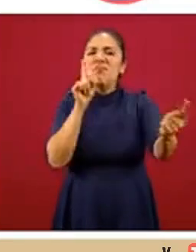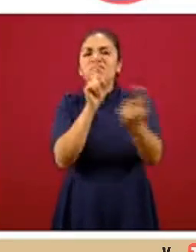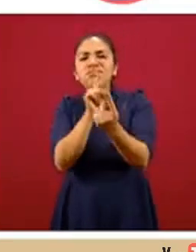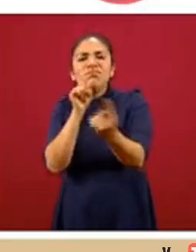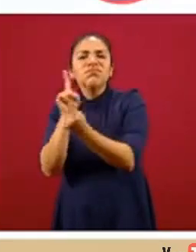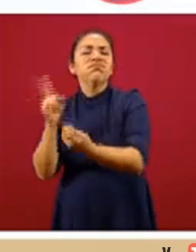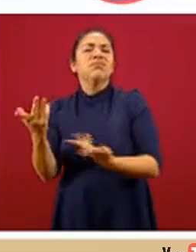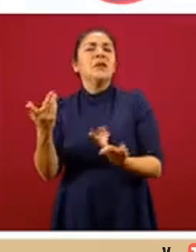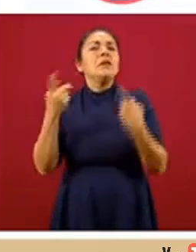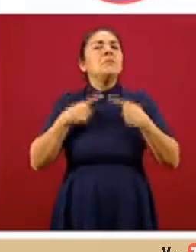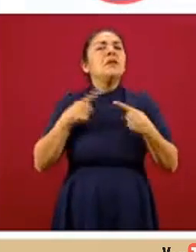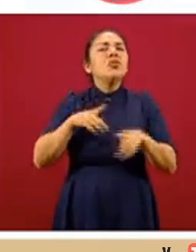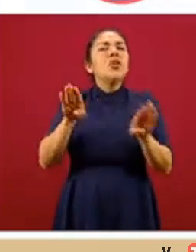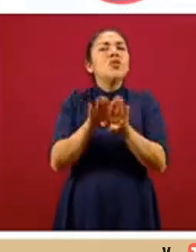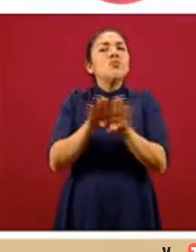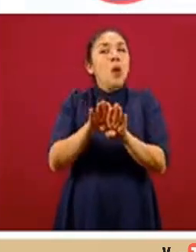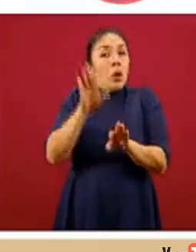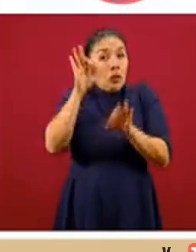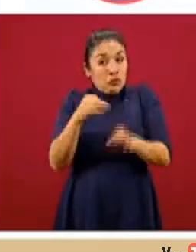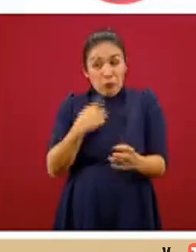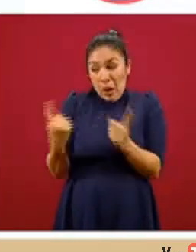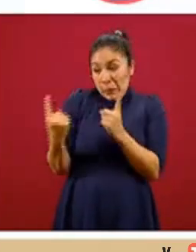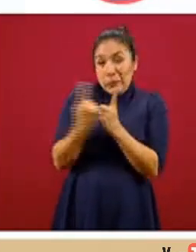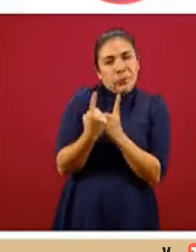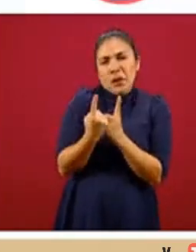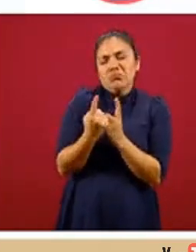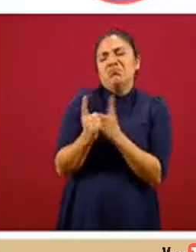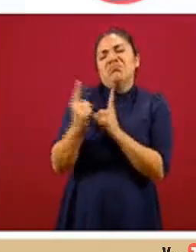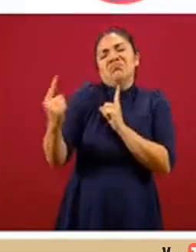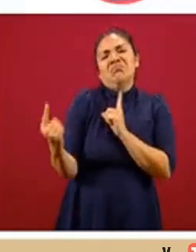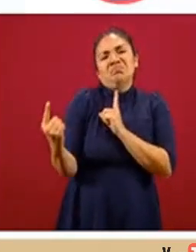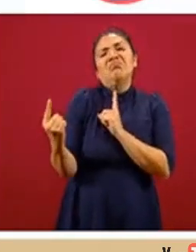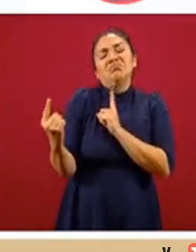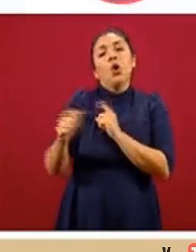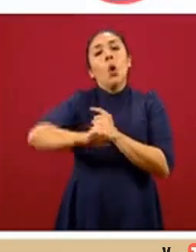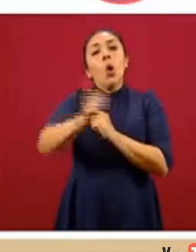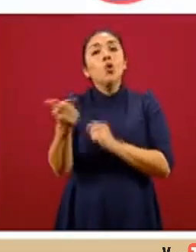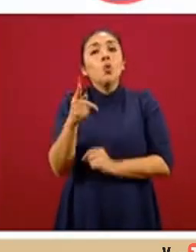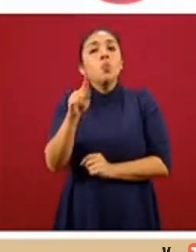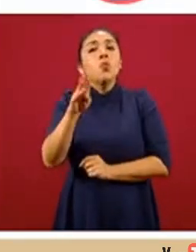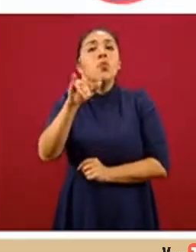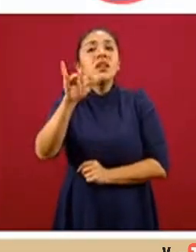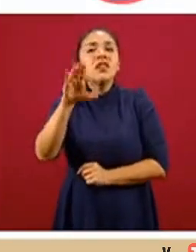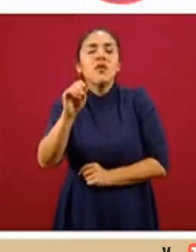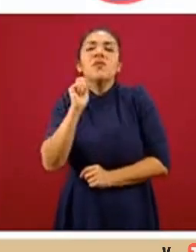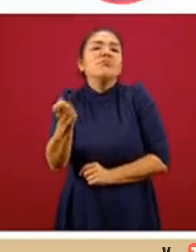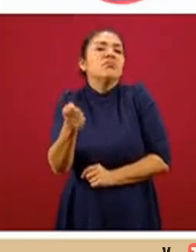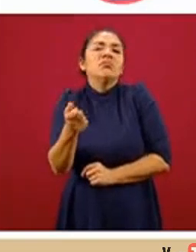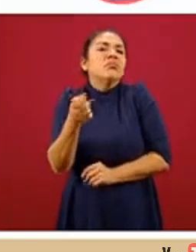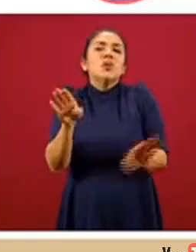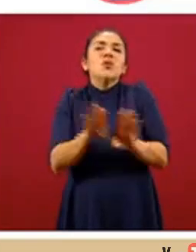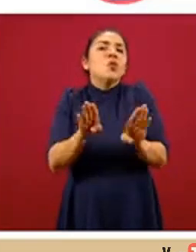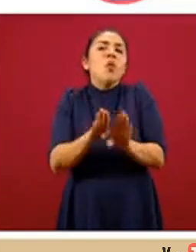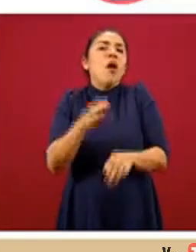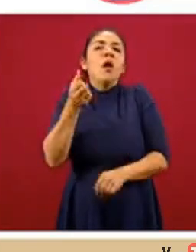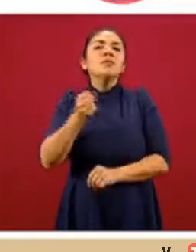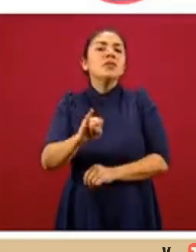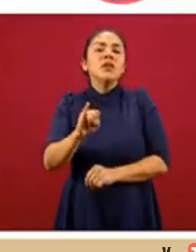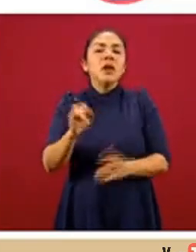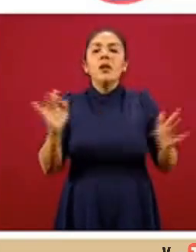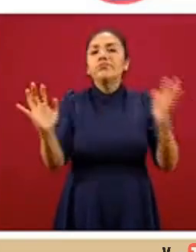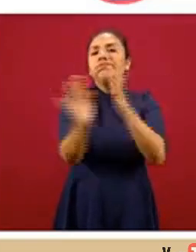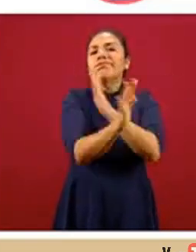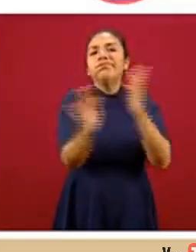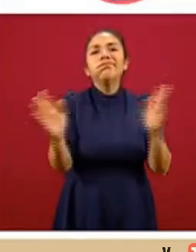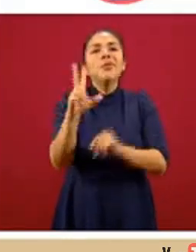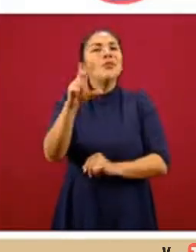tienen menos intimidad con nosotros, y al final de cuentas el espacio público, en donde estamos todos, en donde no quisiéramos